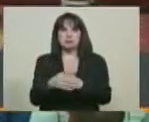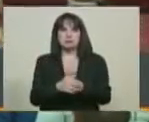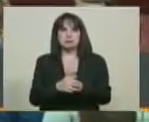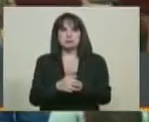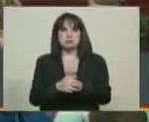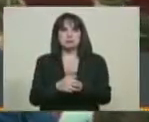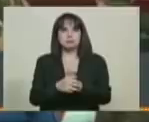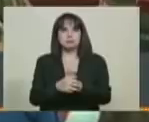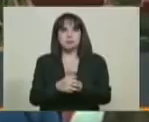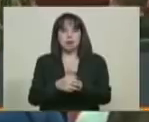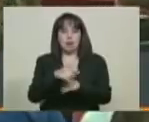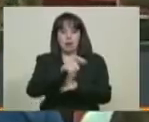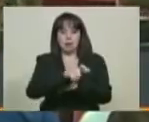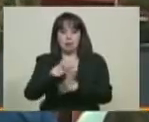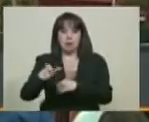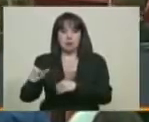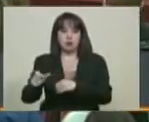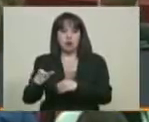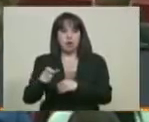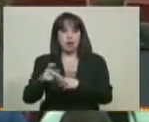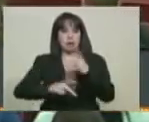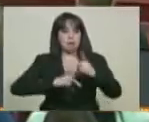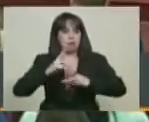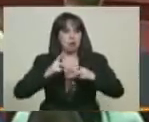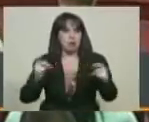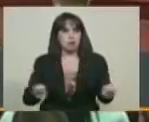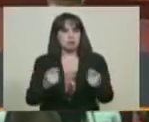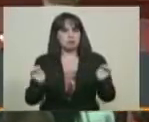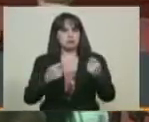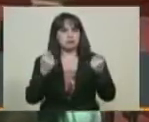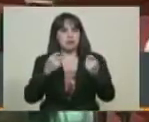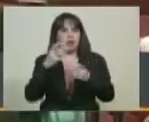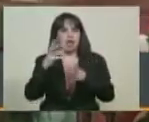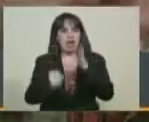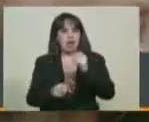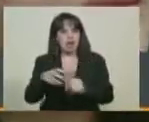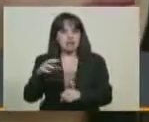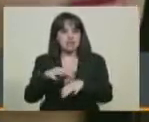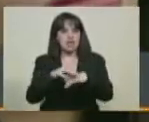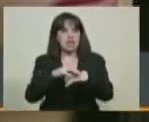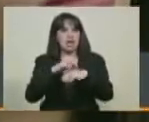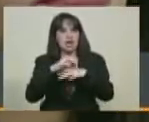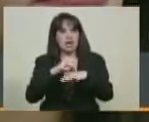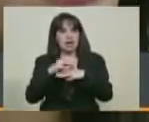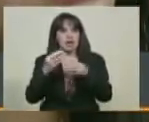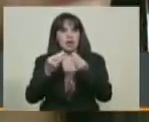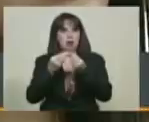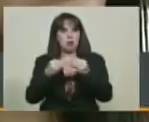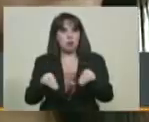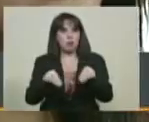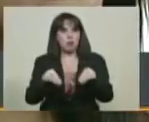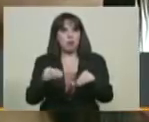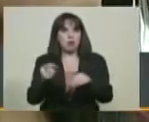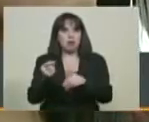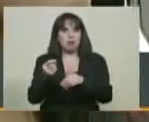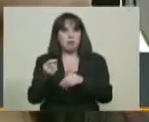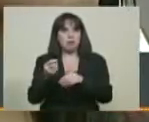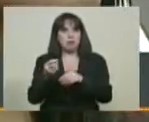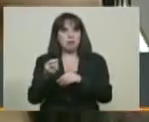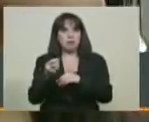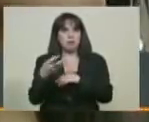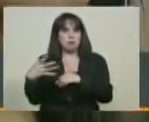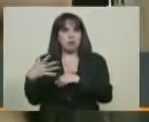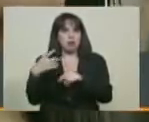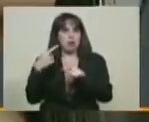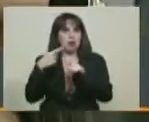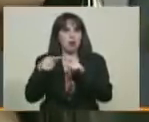Pero necesitamos la gente que produzca la leche, la carne, el huevo, el maíz, el arroz. Necesitamos